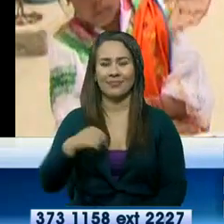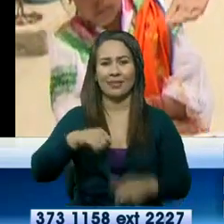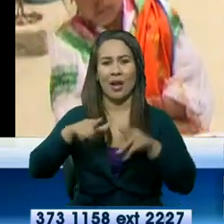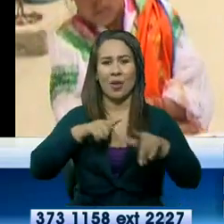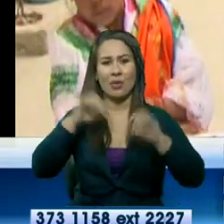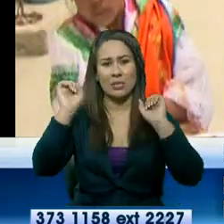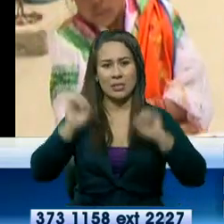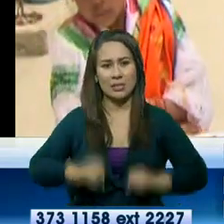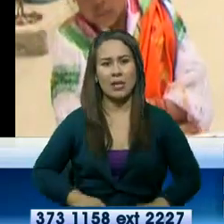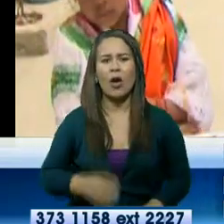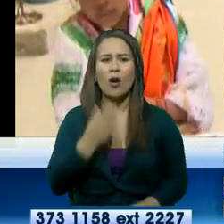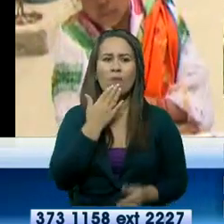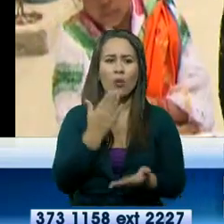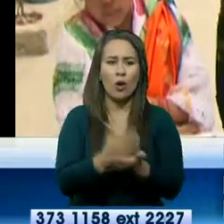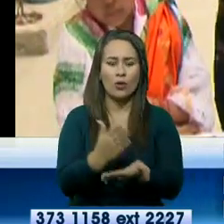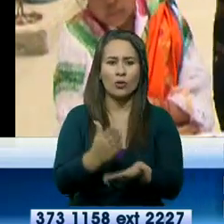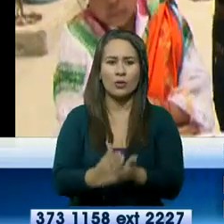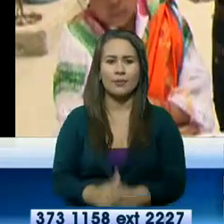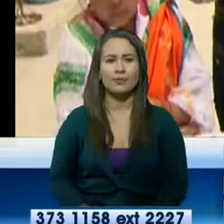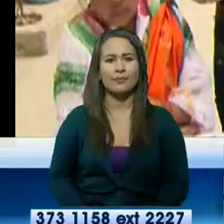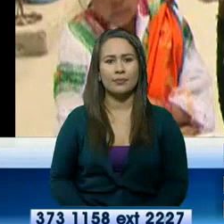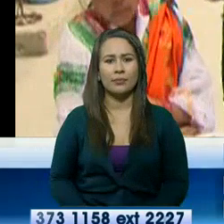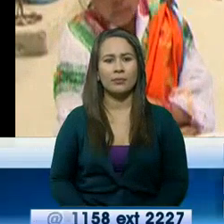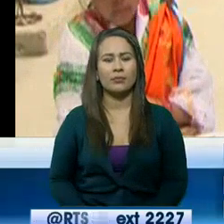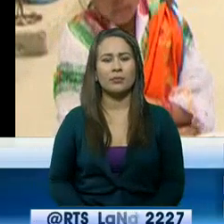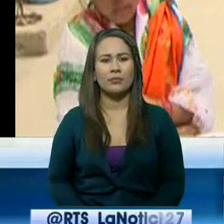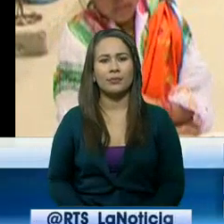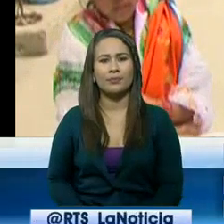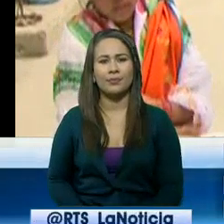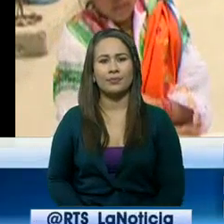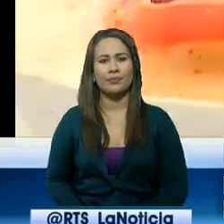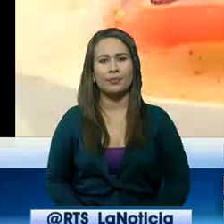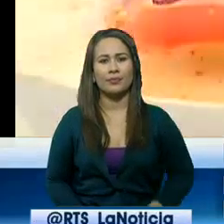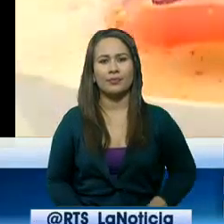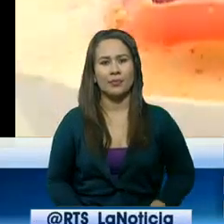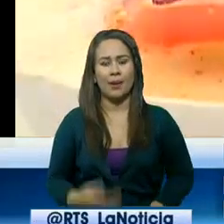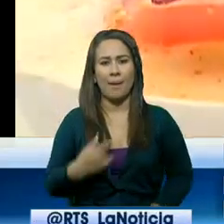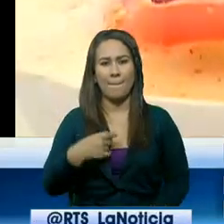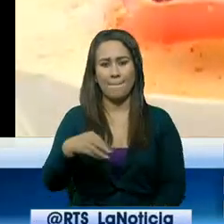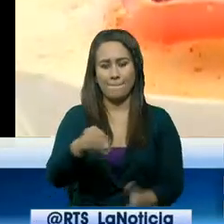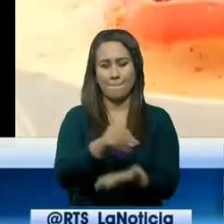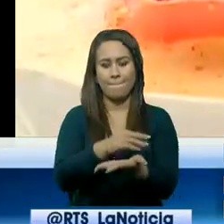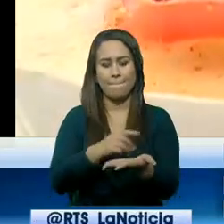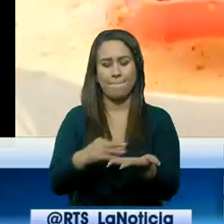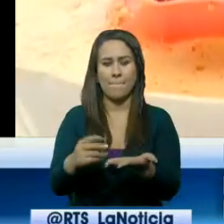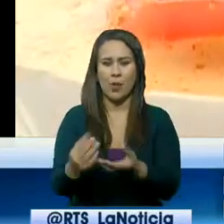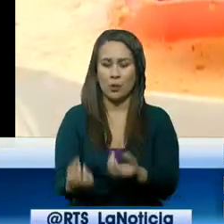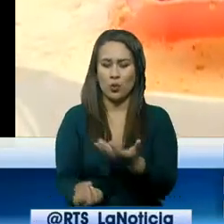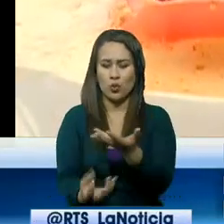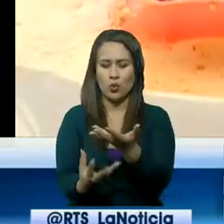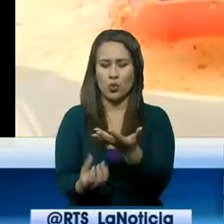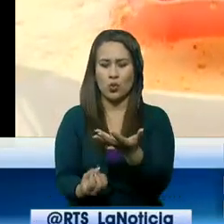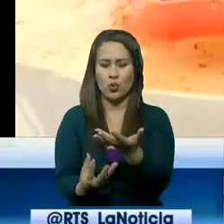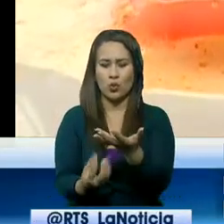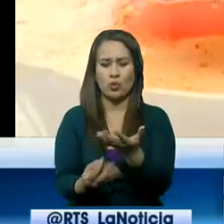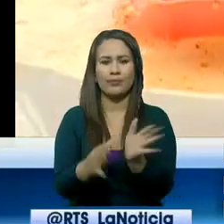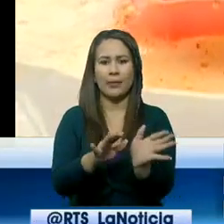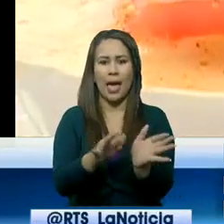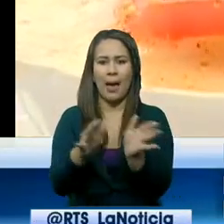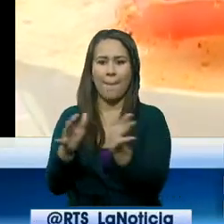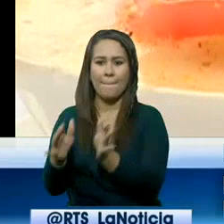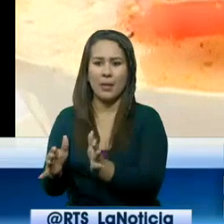¿Sí? Cuéntanos cómo lo prepara. Eso también es igual como se le sazona primeramente. Se le pone el agua a hervir y se le sazona aparte